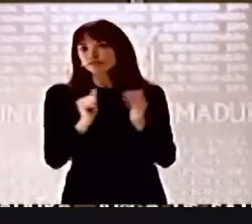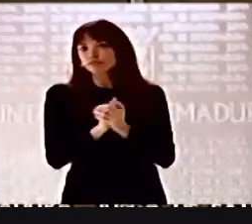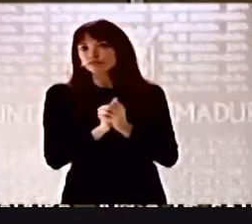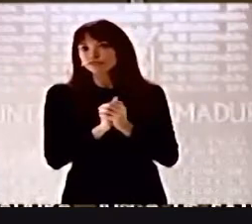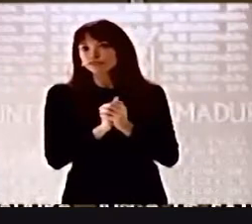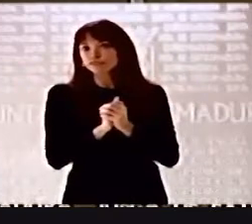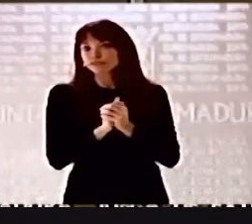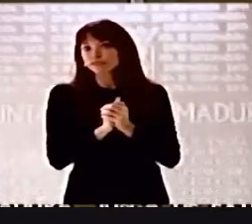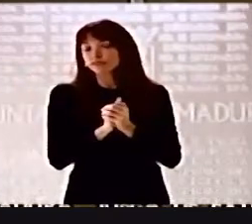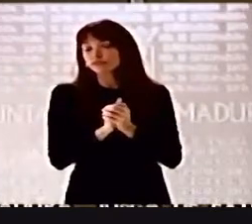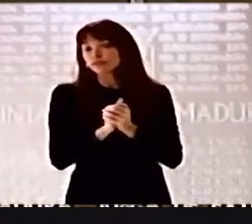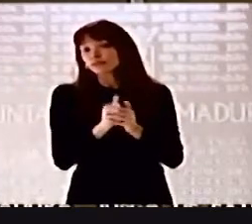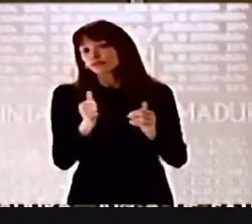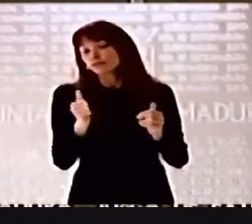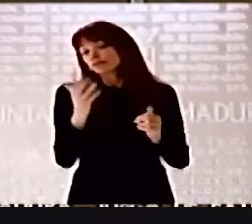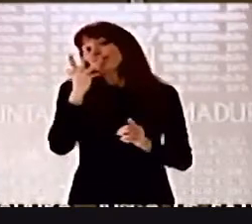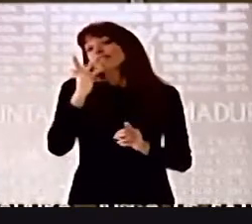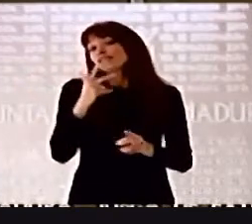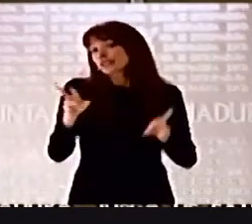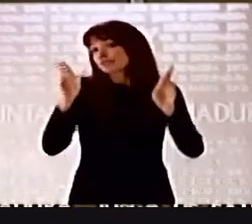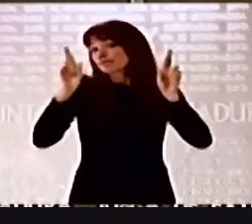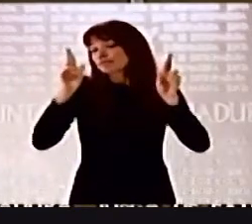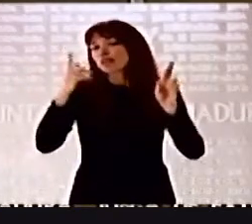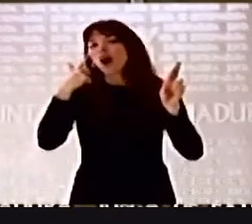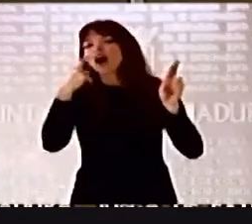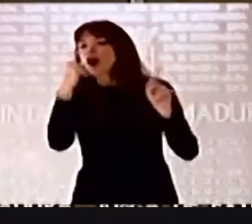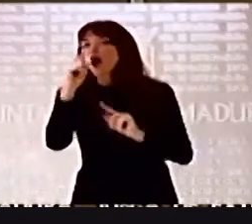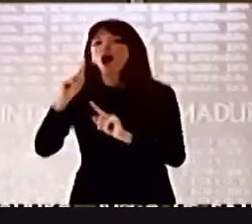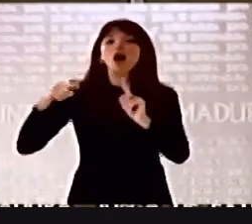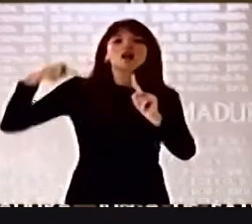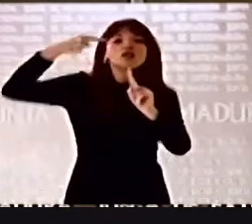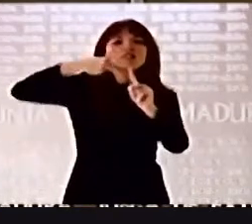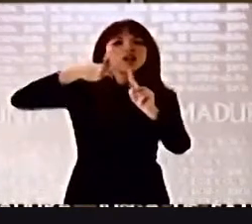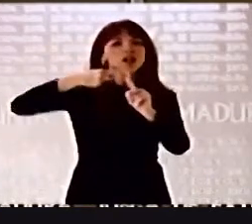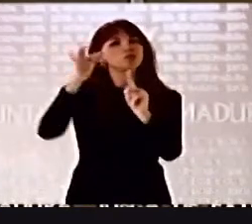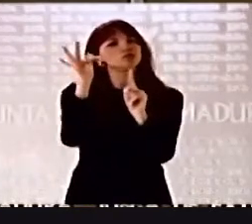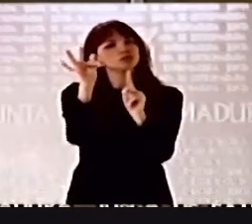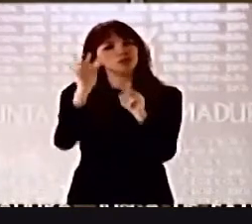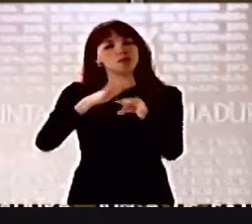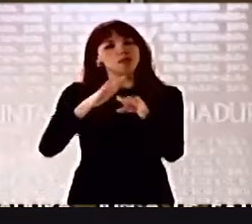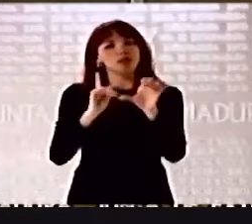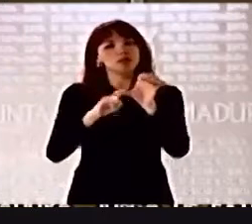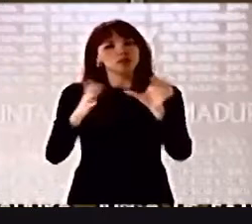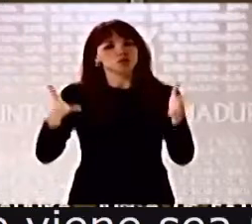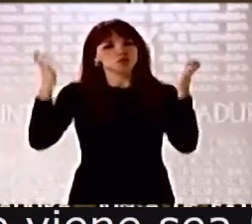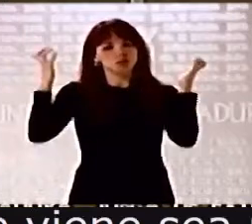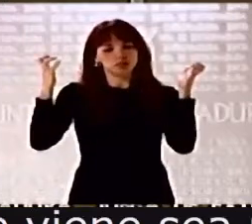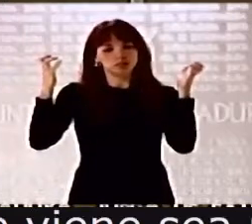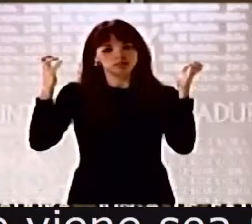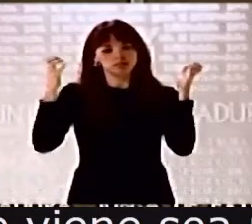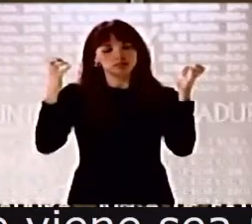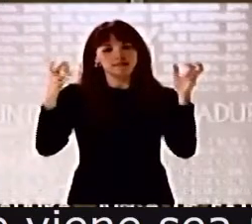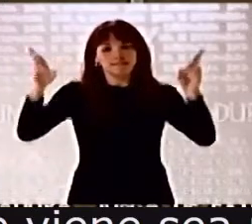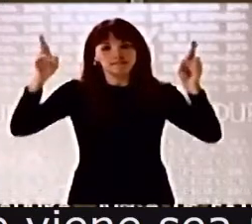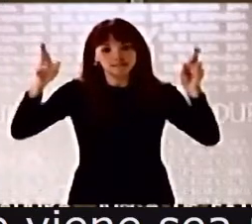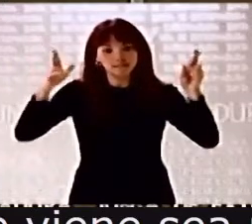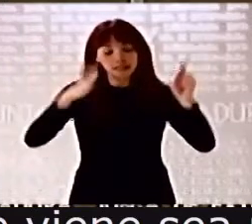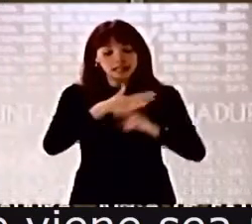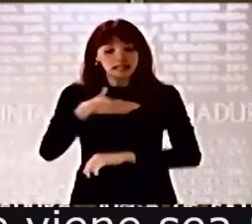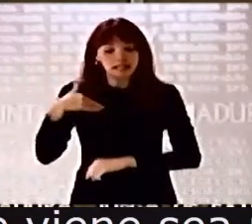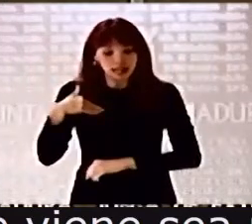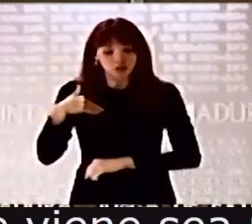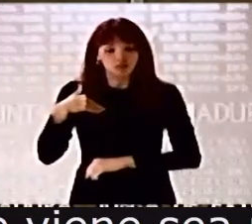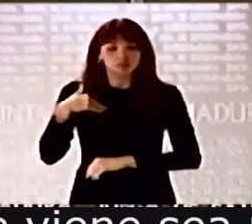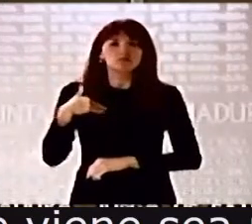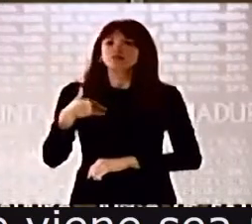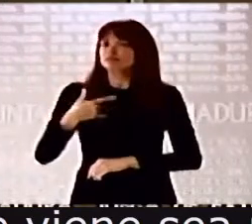Yo espero y deseo que el año que viene sea un gran año para Extremadura. Lo espero, lo deseo y estoy